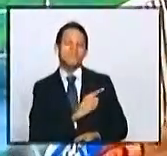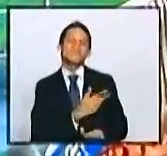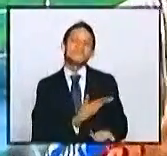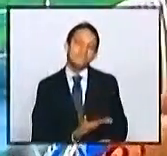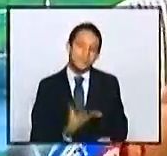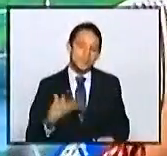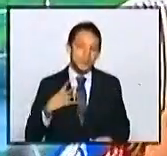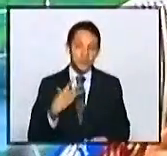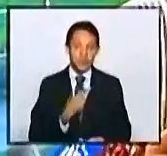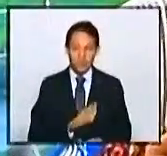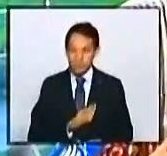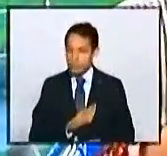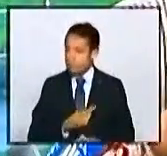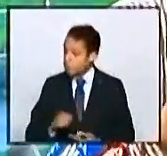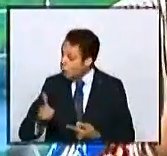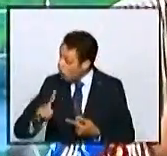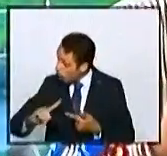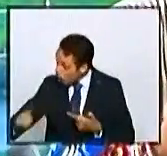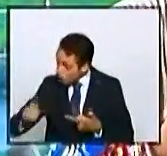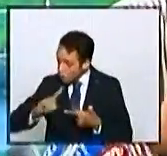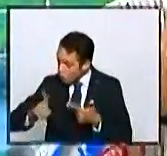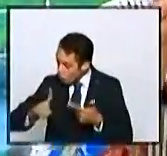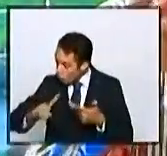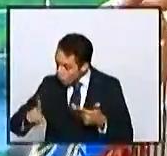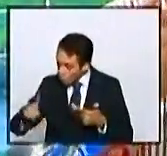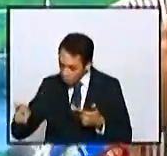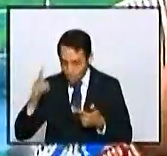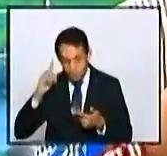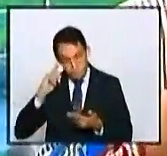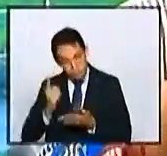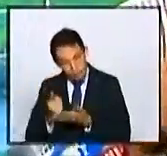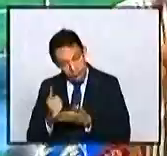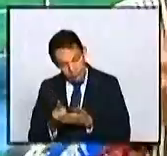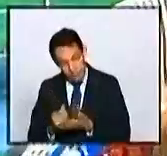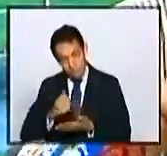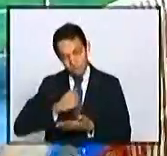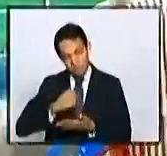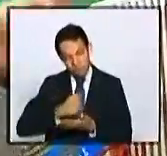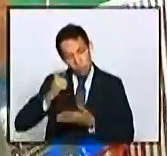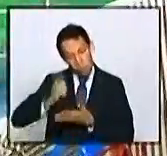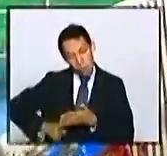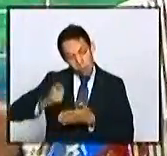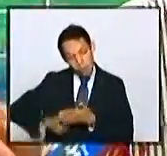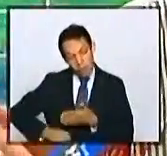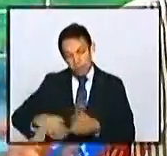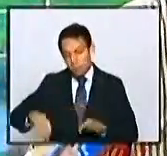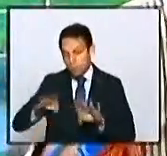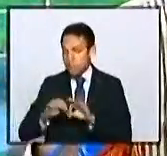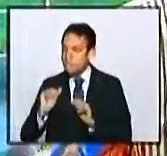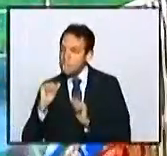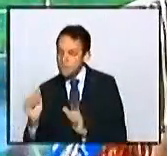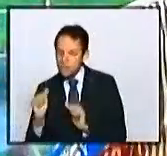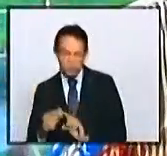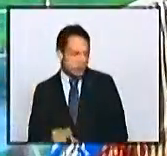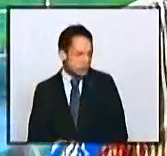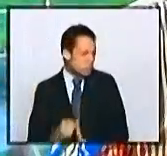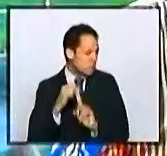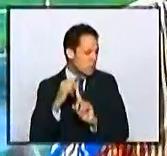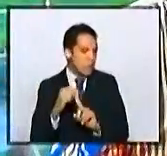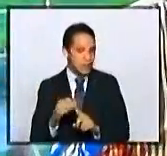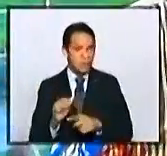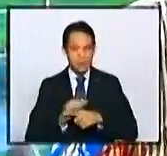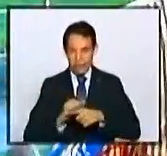Clínica de la Felicidad le empezamos a poner tareas para que se encontrara a sí mismo y encontrara lo valioso que es. Hicimos un ejercicio